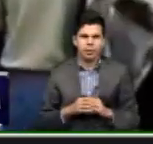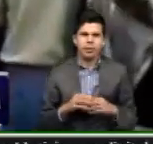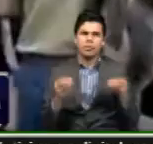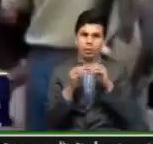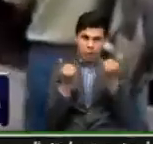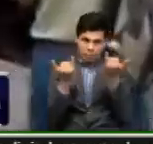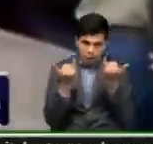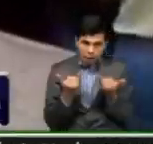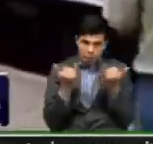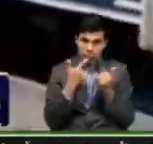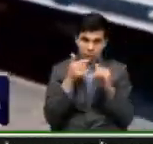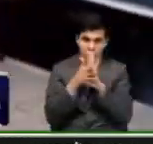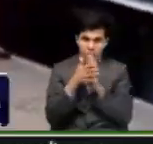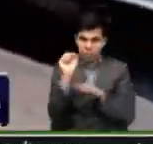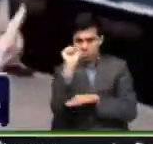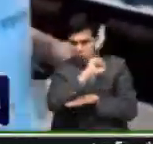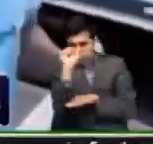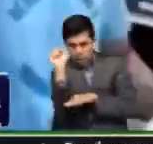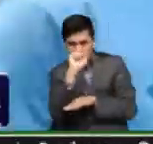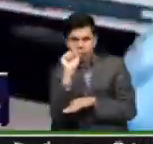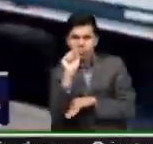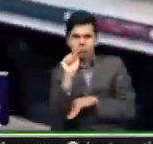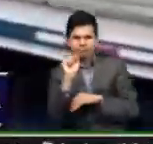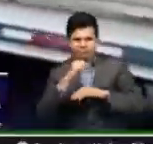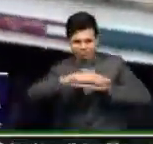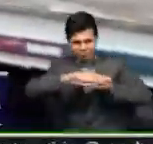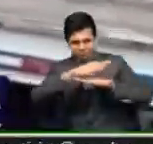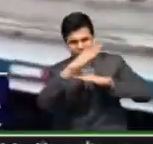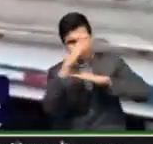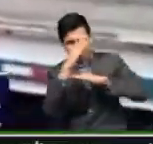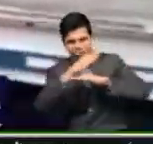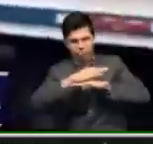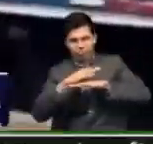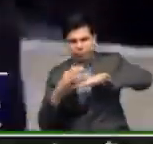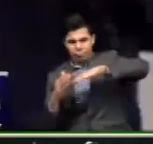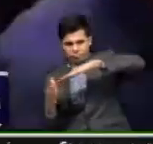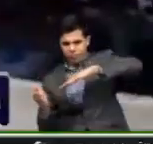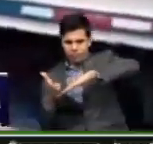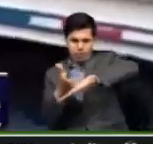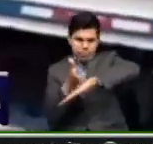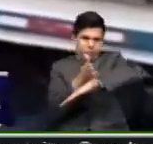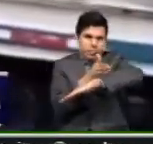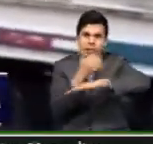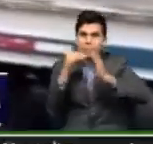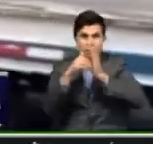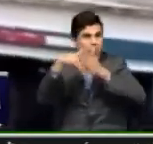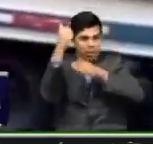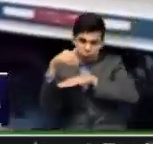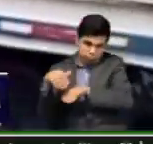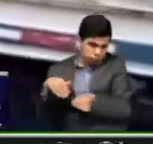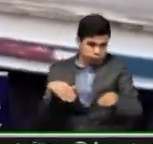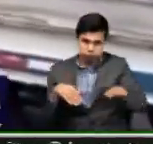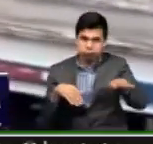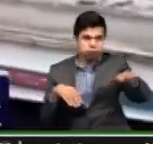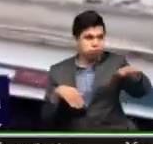esta oportunidad, cuando el vehículo, la grúa que recoge este automotor, una vez arranca del sitio, se va